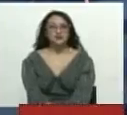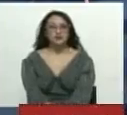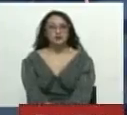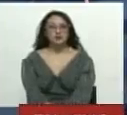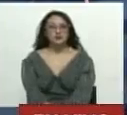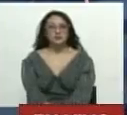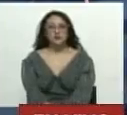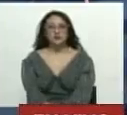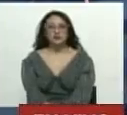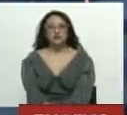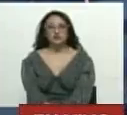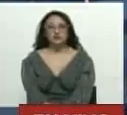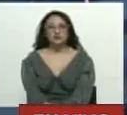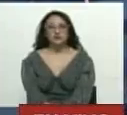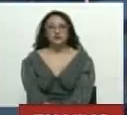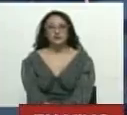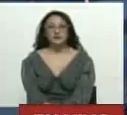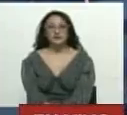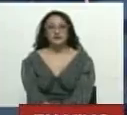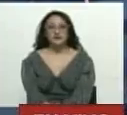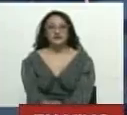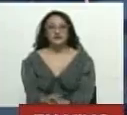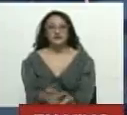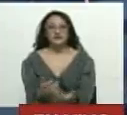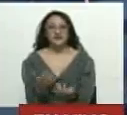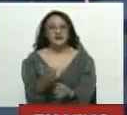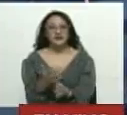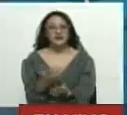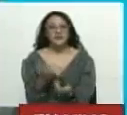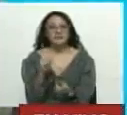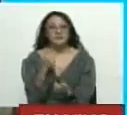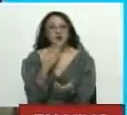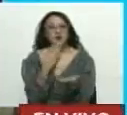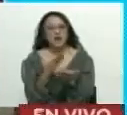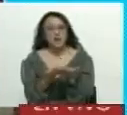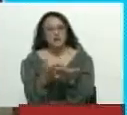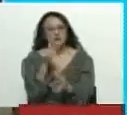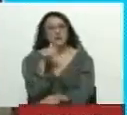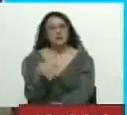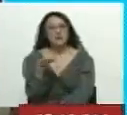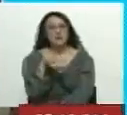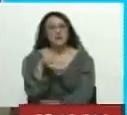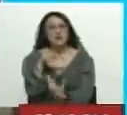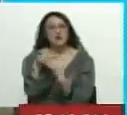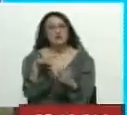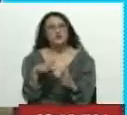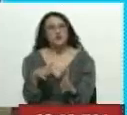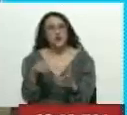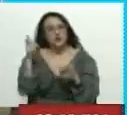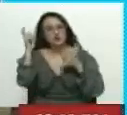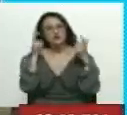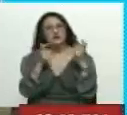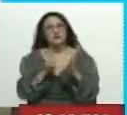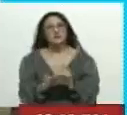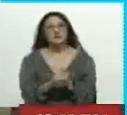Bueno yo creo que ahora sí bueno ante todo agradecer al pueblo revolucionario chavista